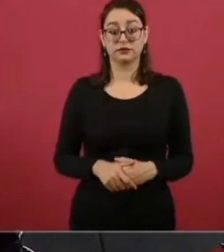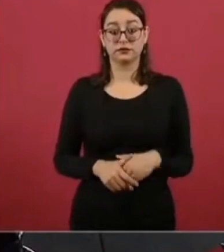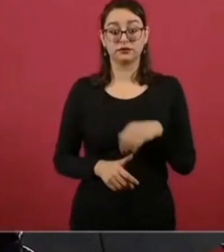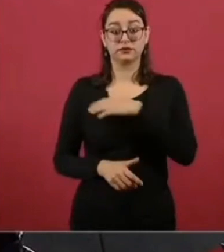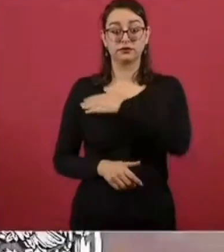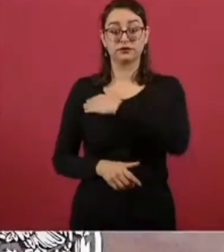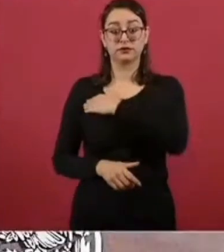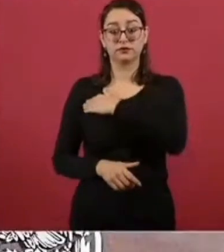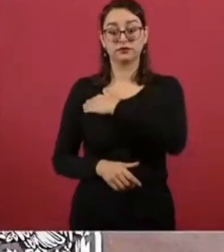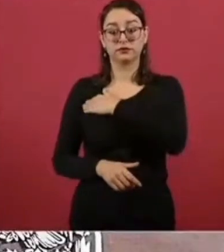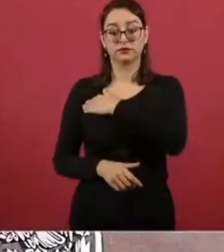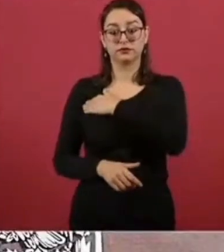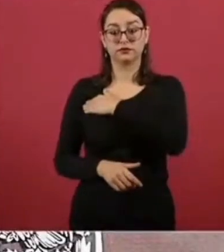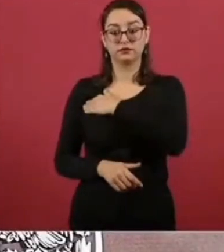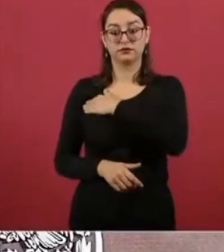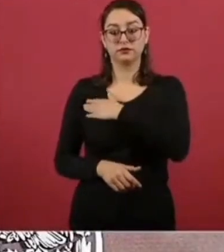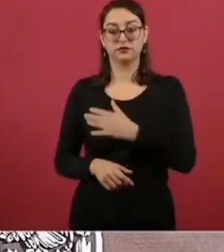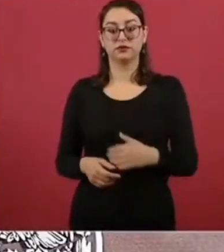nunca